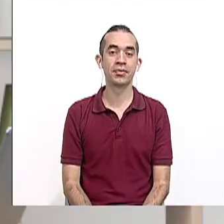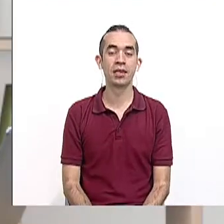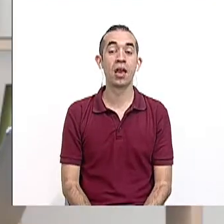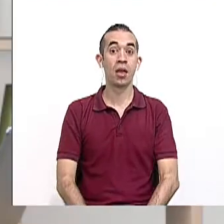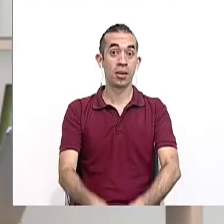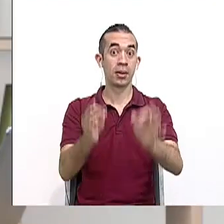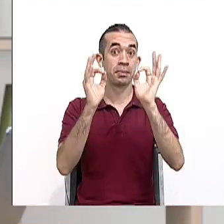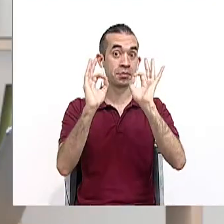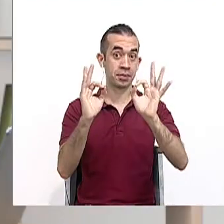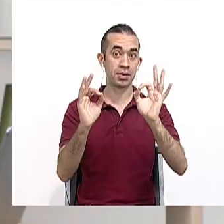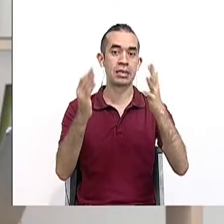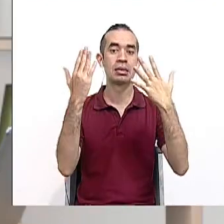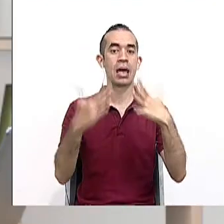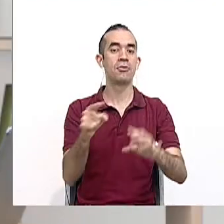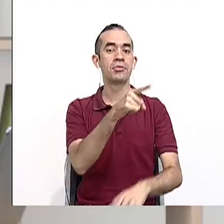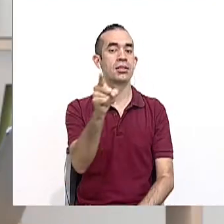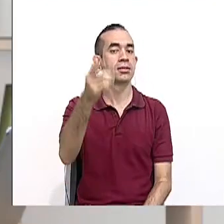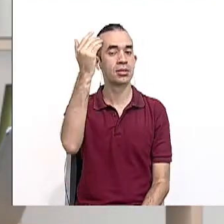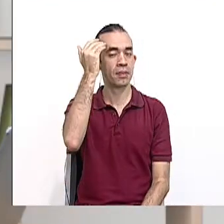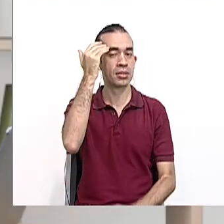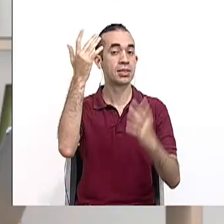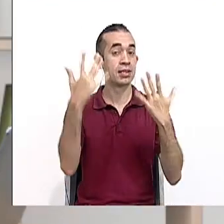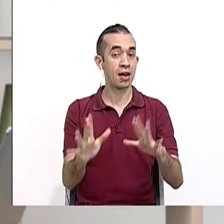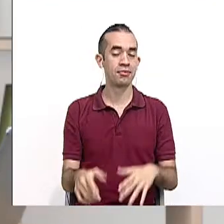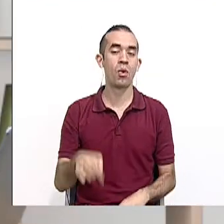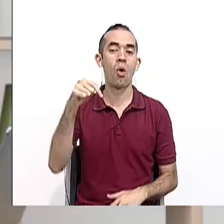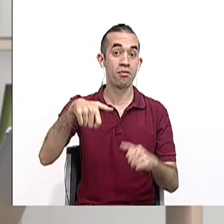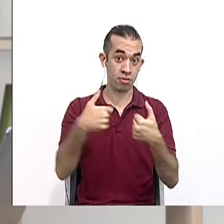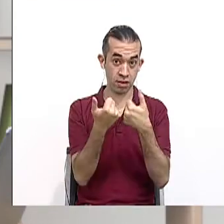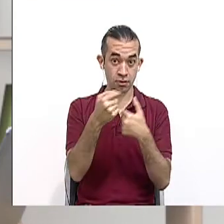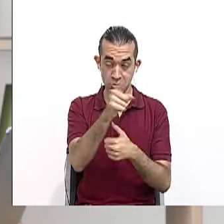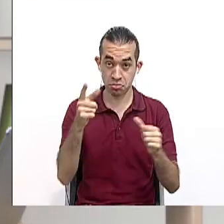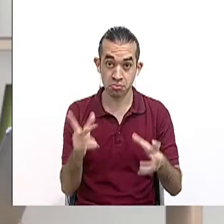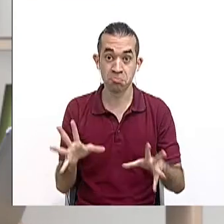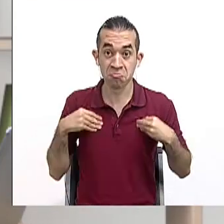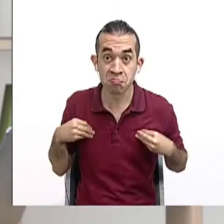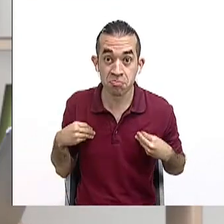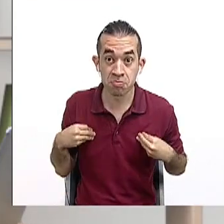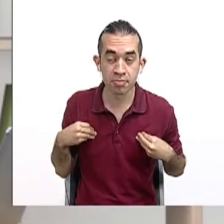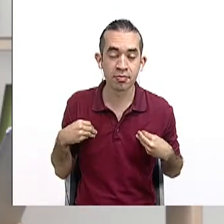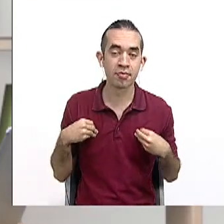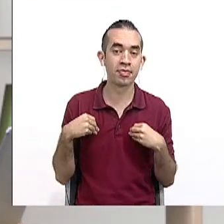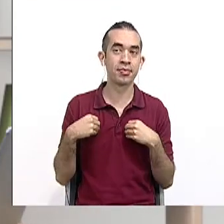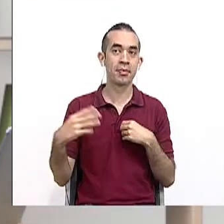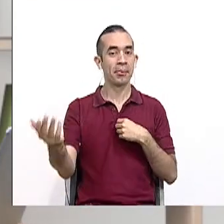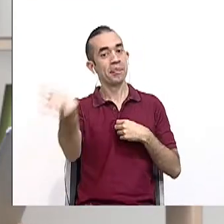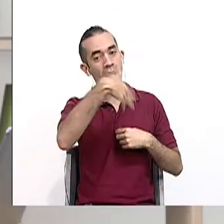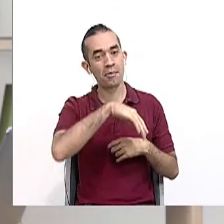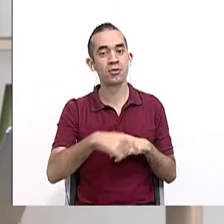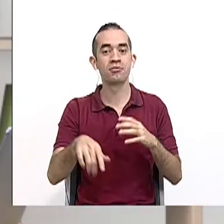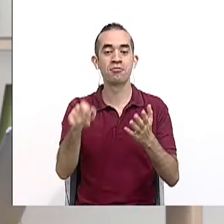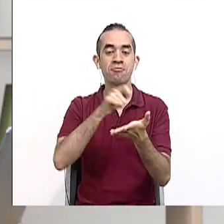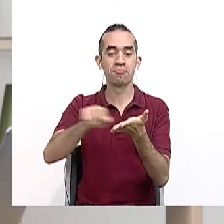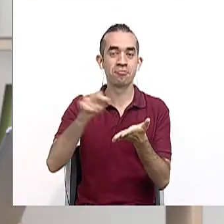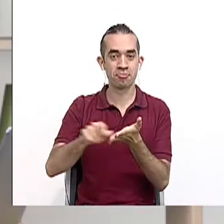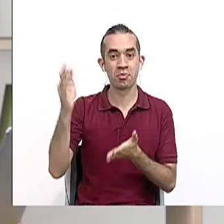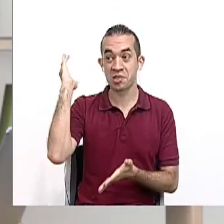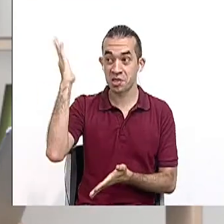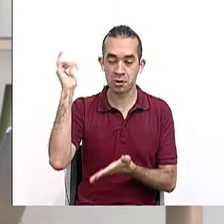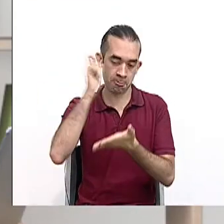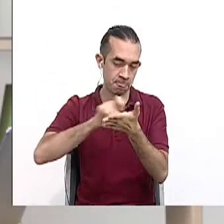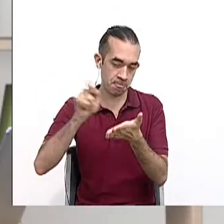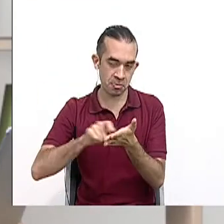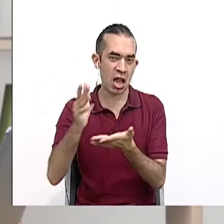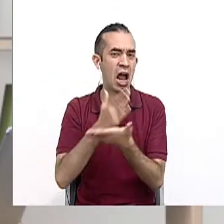Muy bien, chicos, ya saben, nuestro desafío de hoy, lo asumen. Los invito a realizar un texto expositivo de una temática